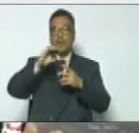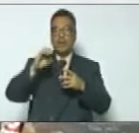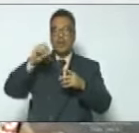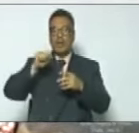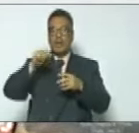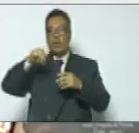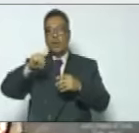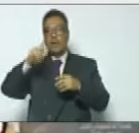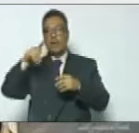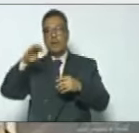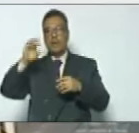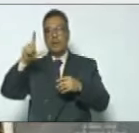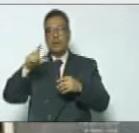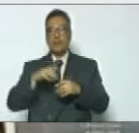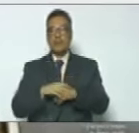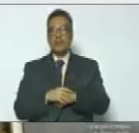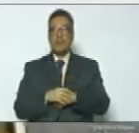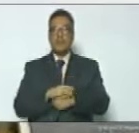de Michael,